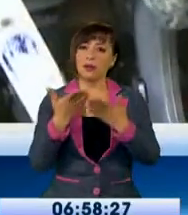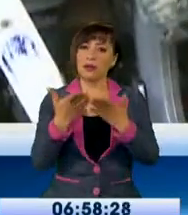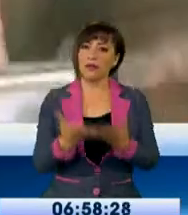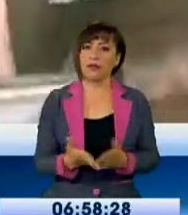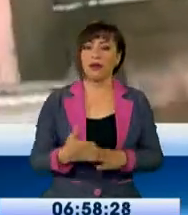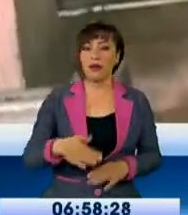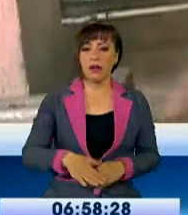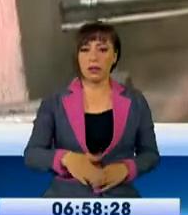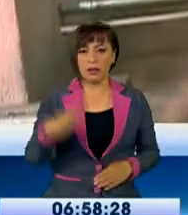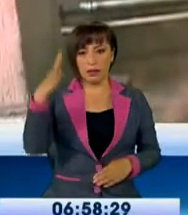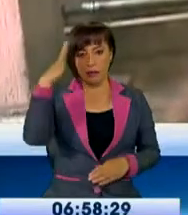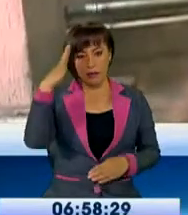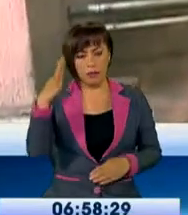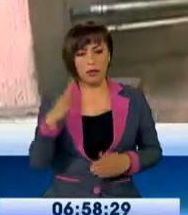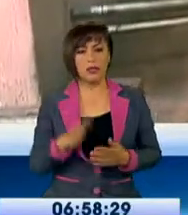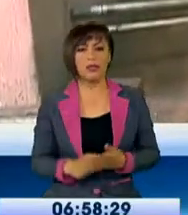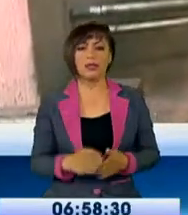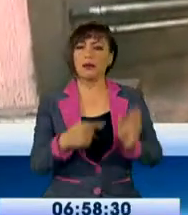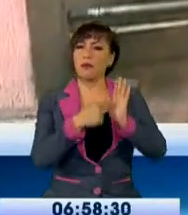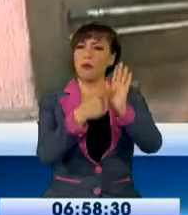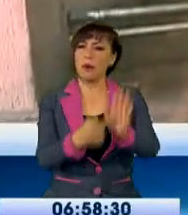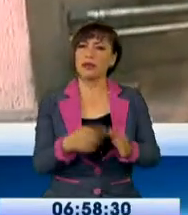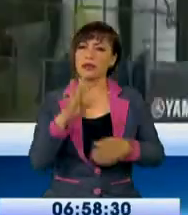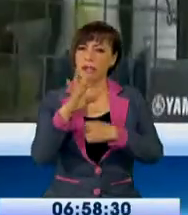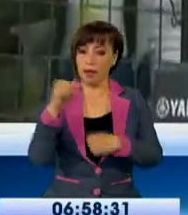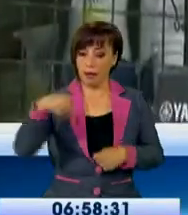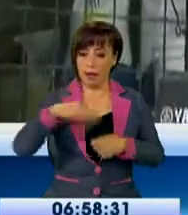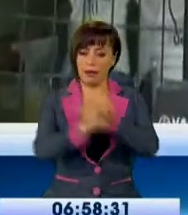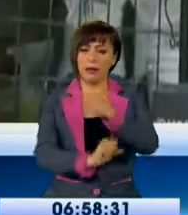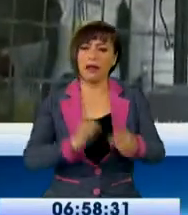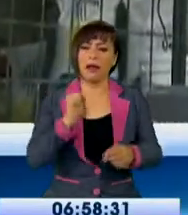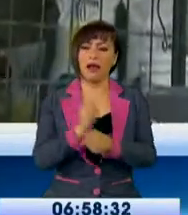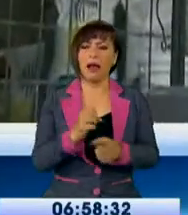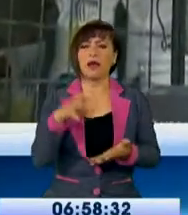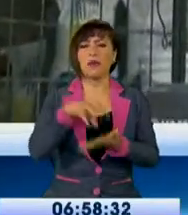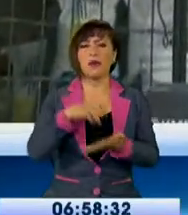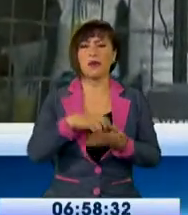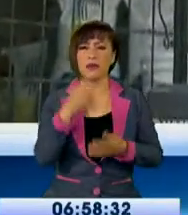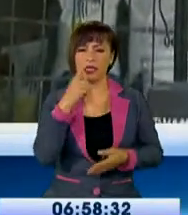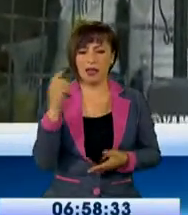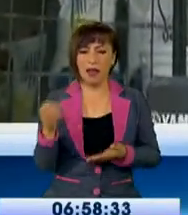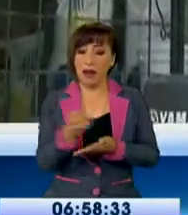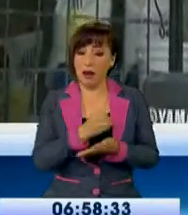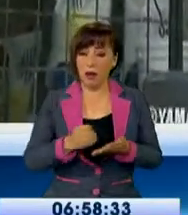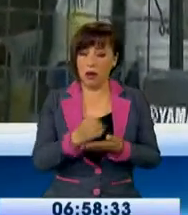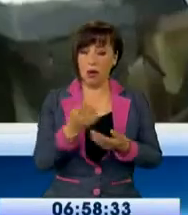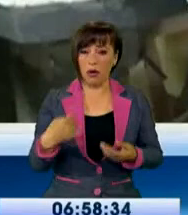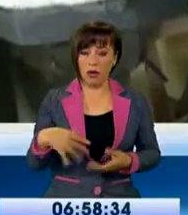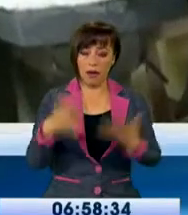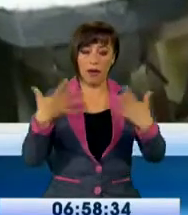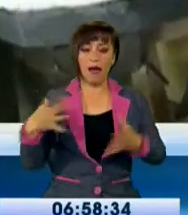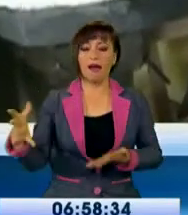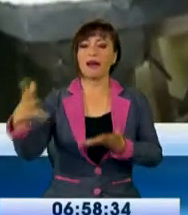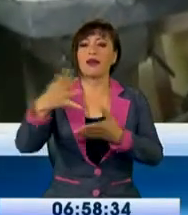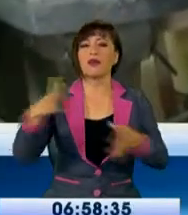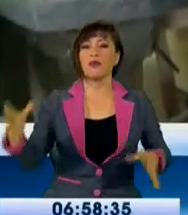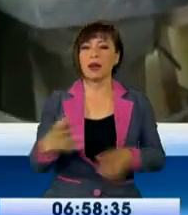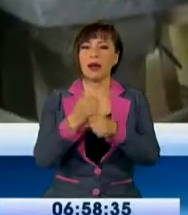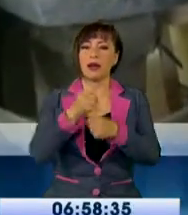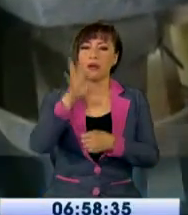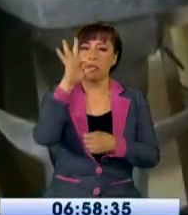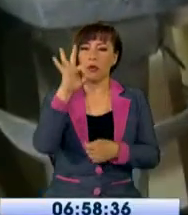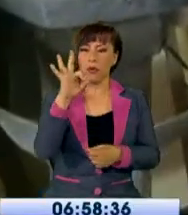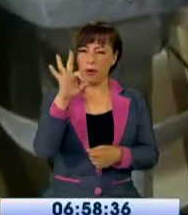Capitanía de Puerto, en lo que va del año, en la provincia de El Oro se registran 11 motores recuperados. La mayoría de